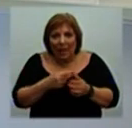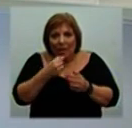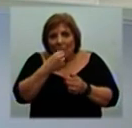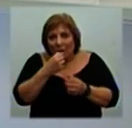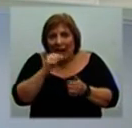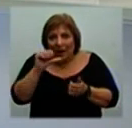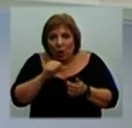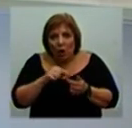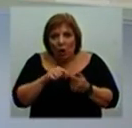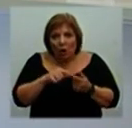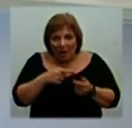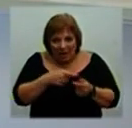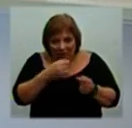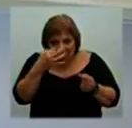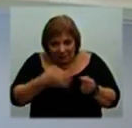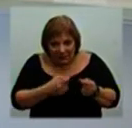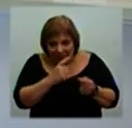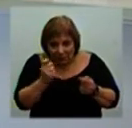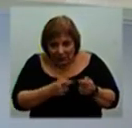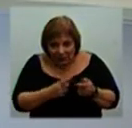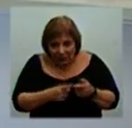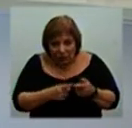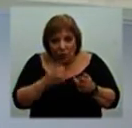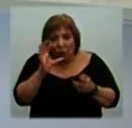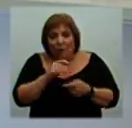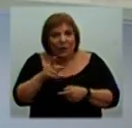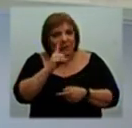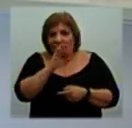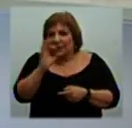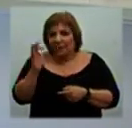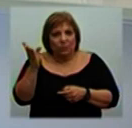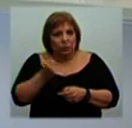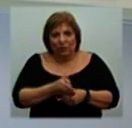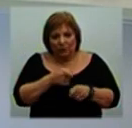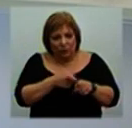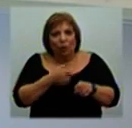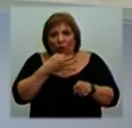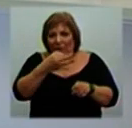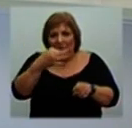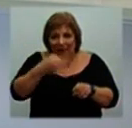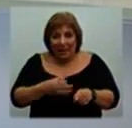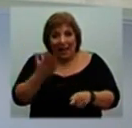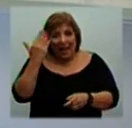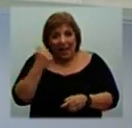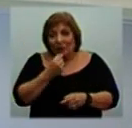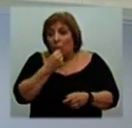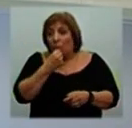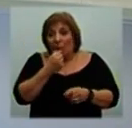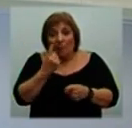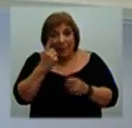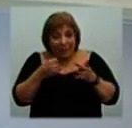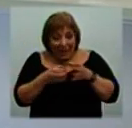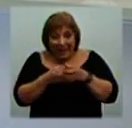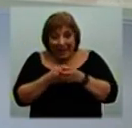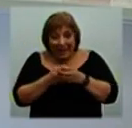es decir en esto también habido una evolución desde aquel 94 cu donde se empezaban a hacer las primeras espirometrías con equipos